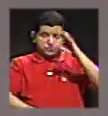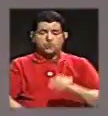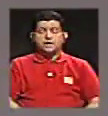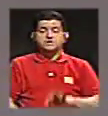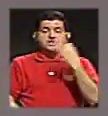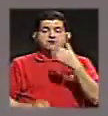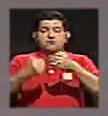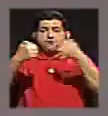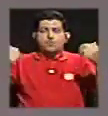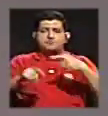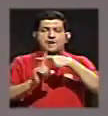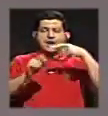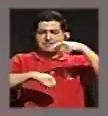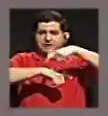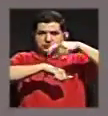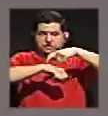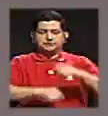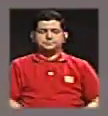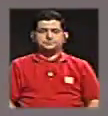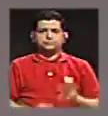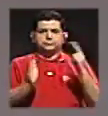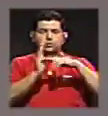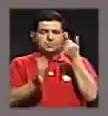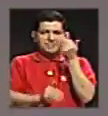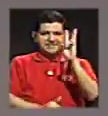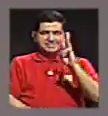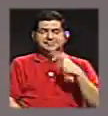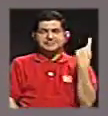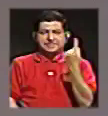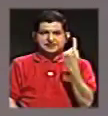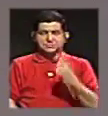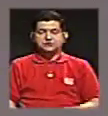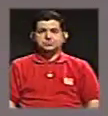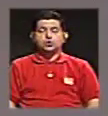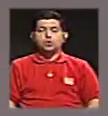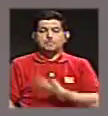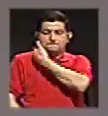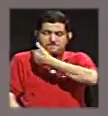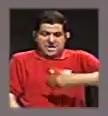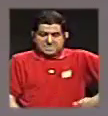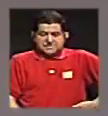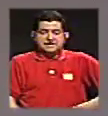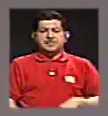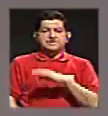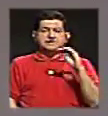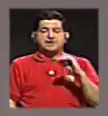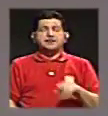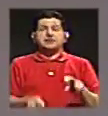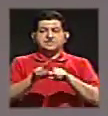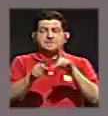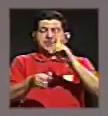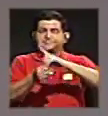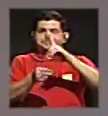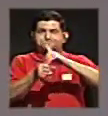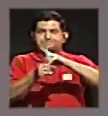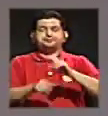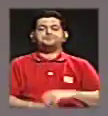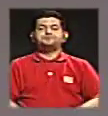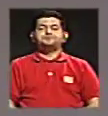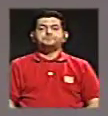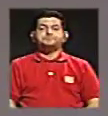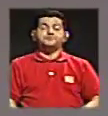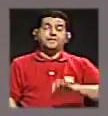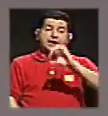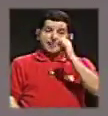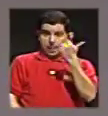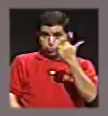Autónoma a medio periodo en el 2016 entonces solamente nómina presidencial y los cargos de diputado y